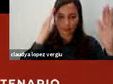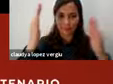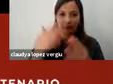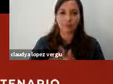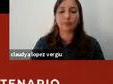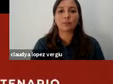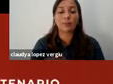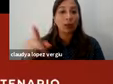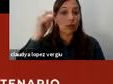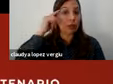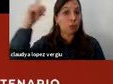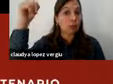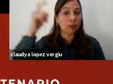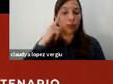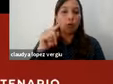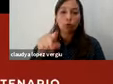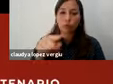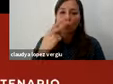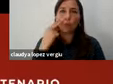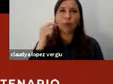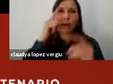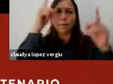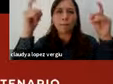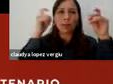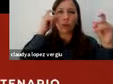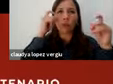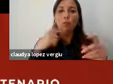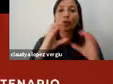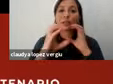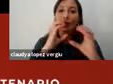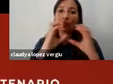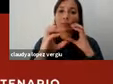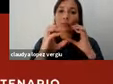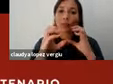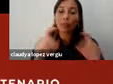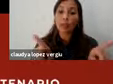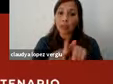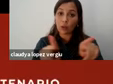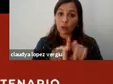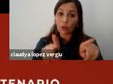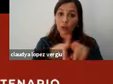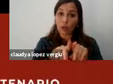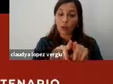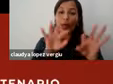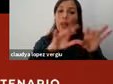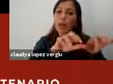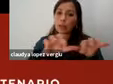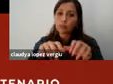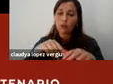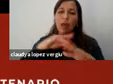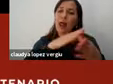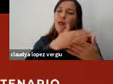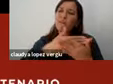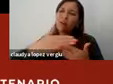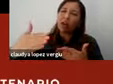Les recordamos que pueden realizar sus consultas por el chat, las mismas que serán contestadas al final de todas